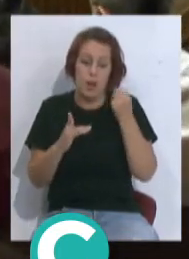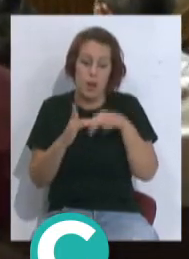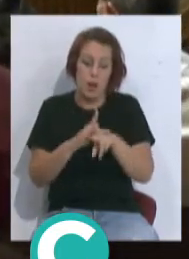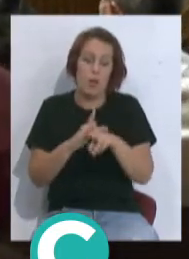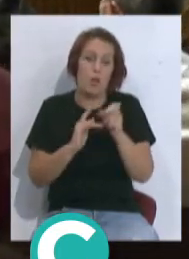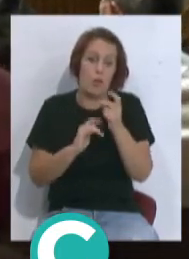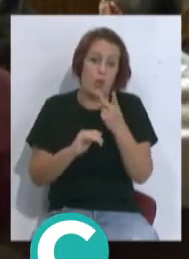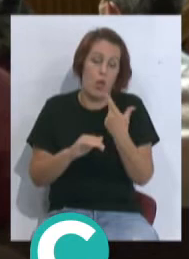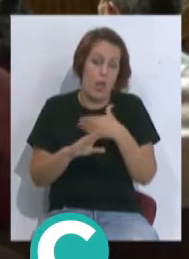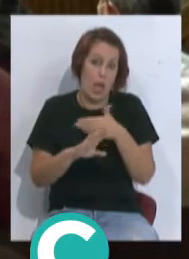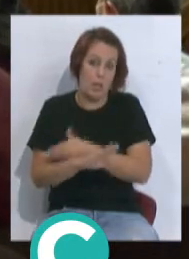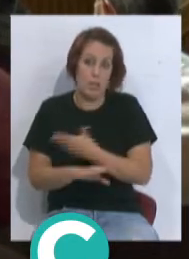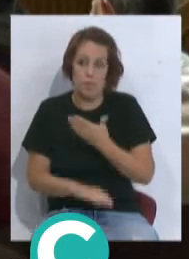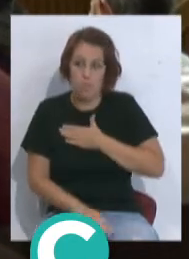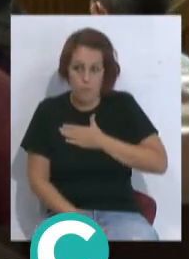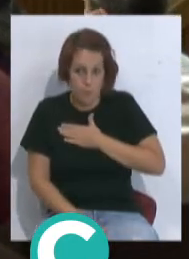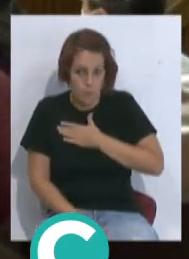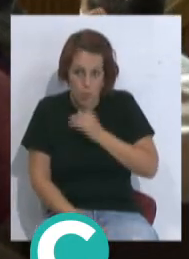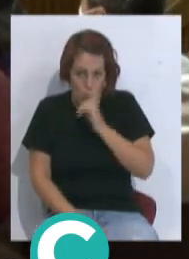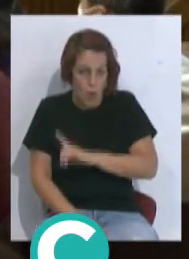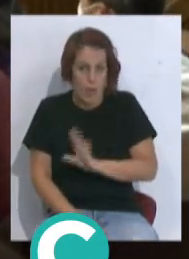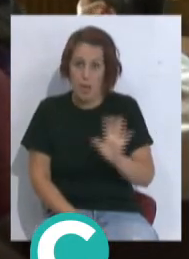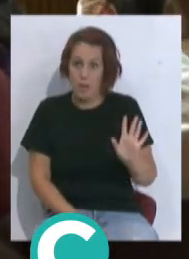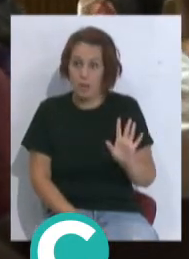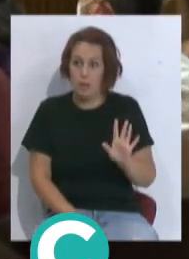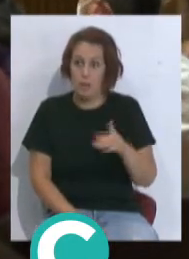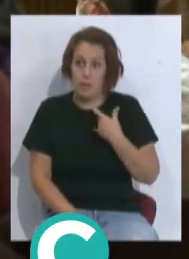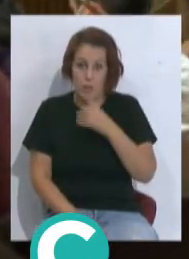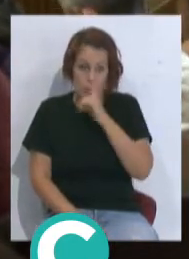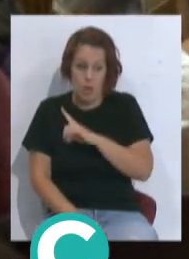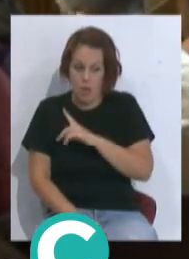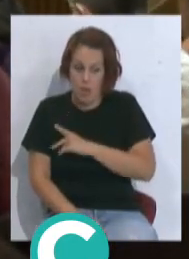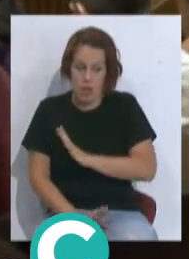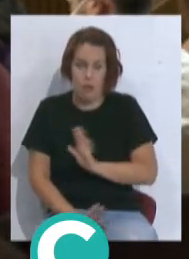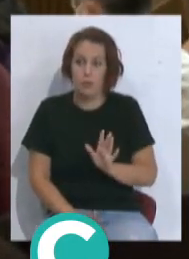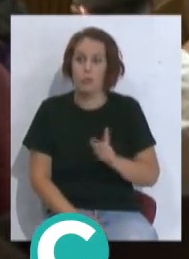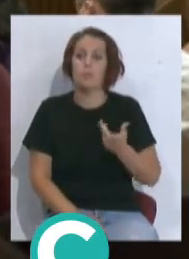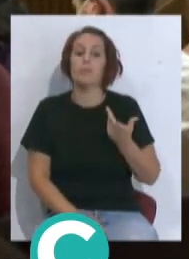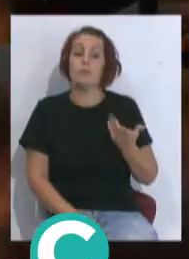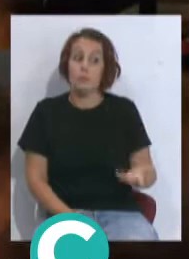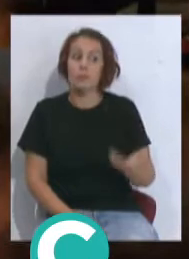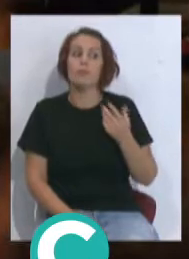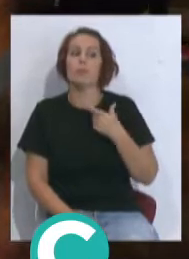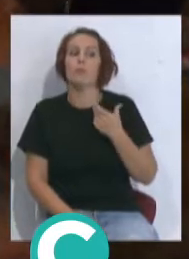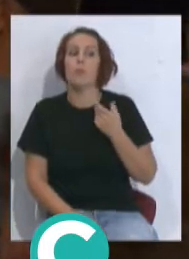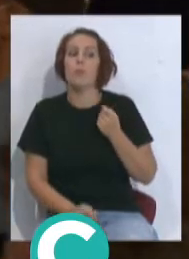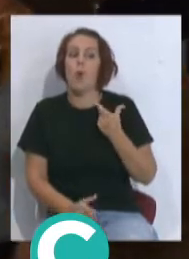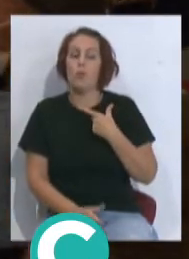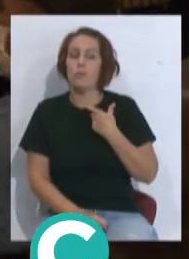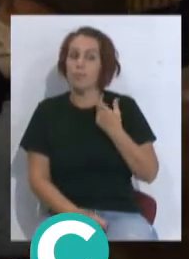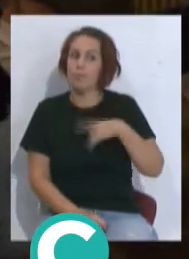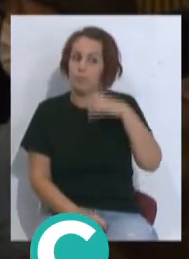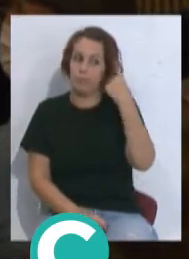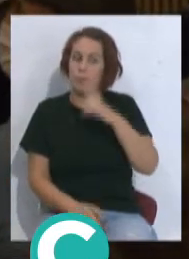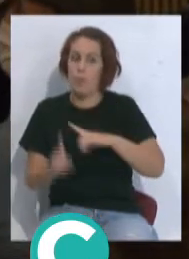la medianoche. Para mí es una papeleta, ¿eh? Para el ayuntamiento, una papeleta. No, para ti, para todo. Claro, o sea, es que comentándolo es cuando más como que te haces consciente, ¿no? De